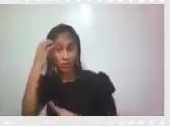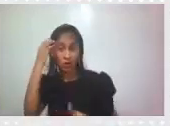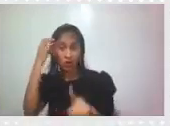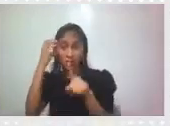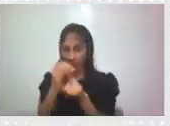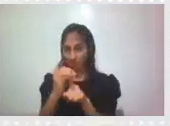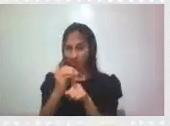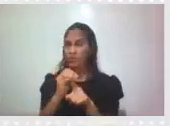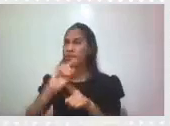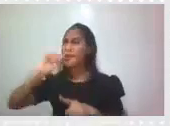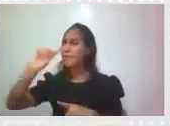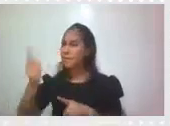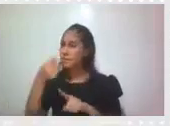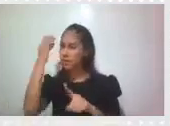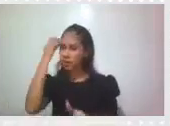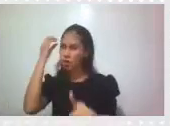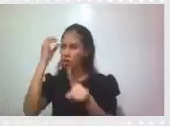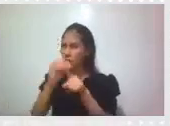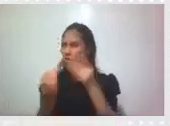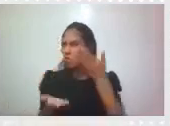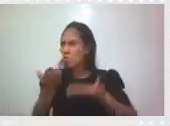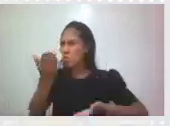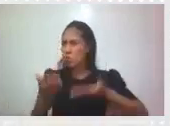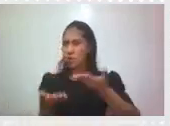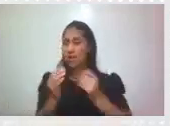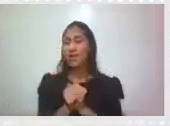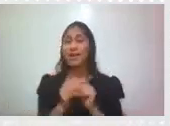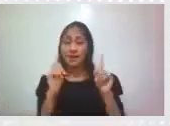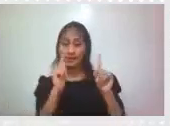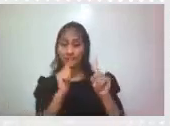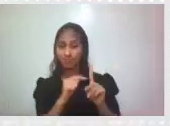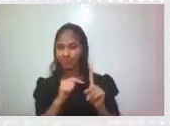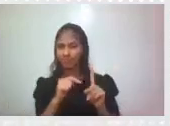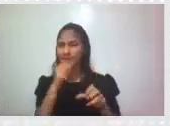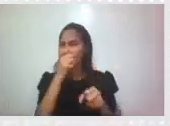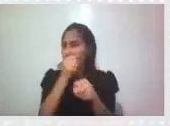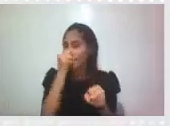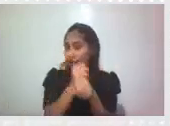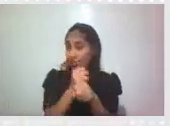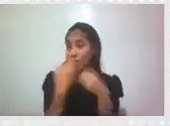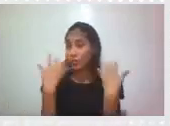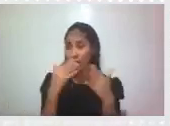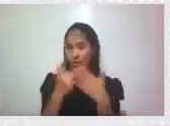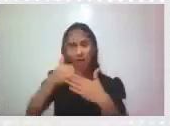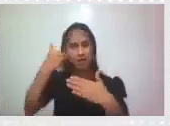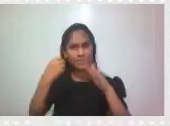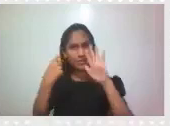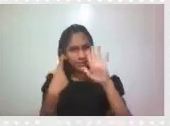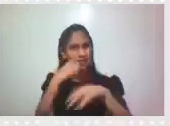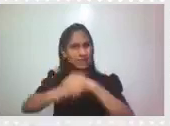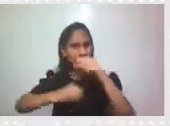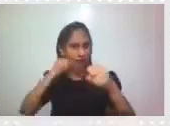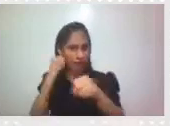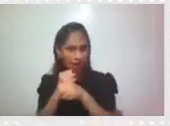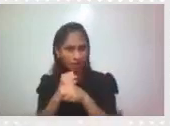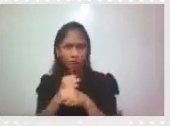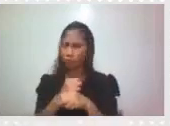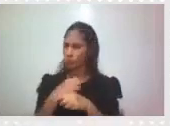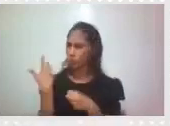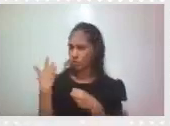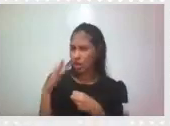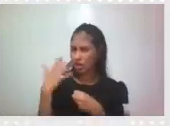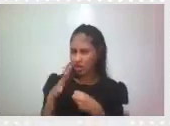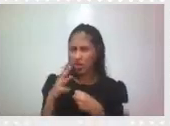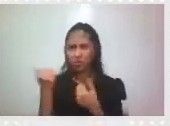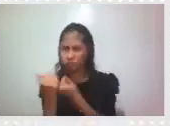que ver justamente con seguir este trabajo de 6 años que venimos realizando con los pueblos indígenas originarios, trata